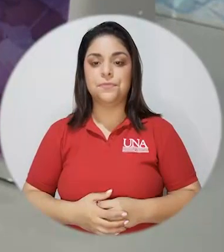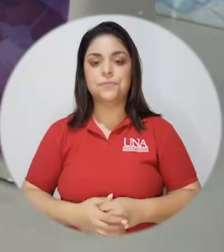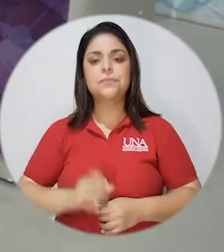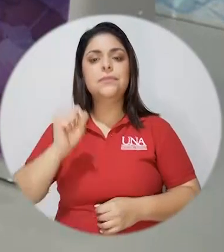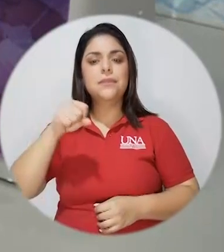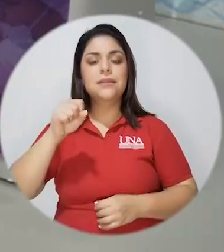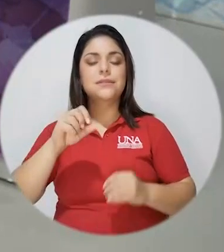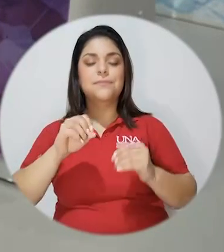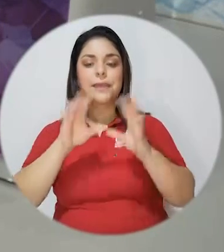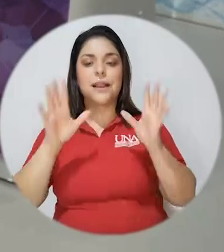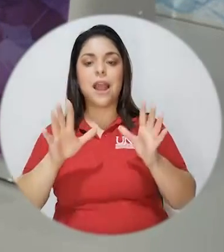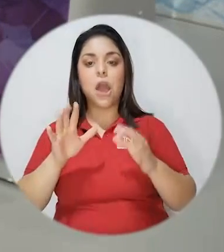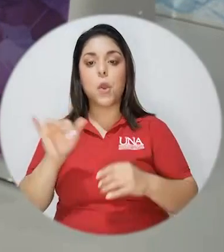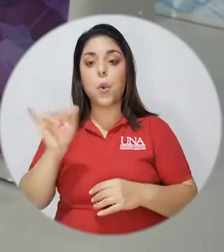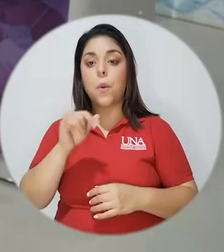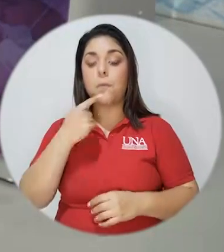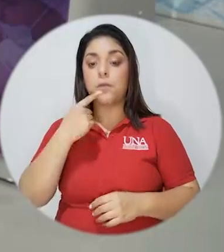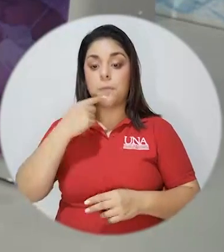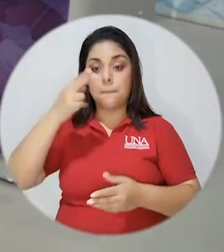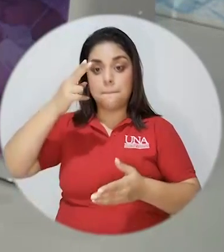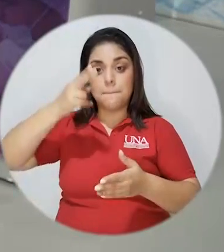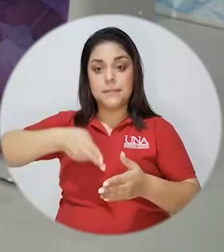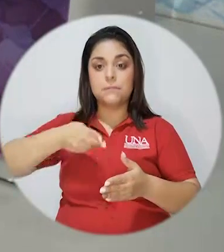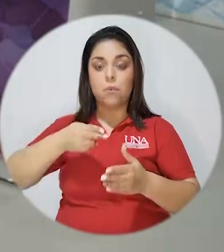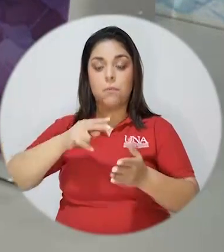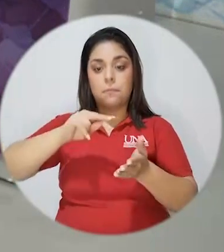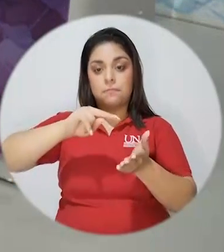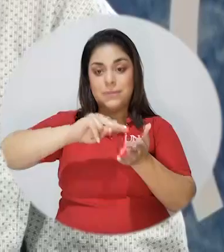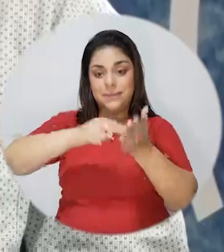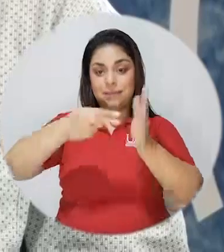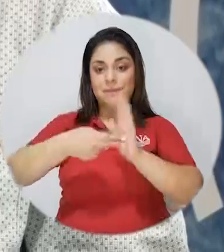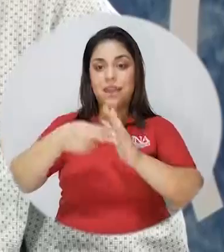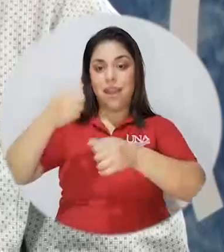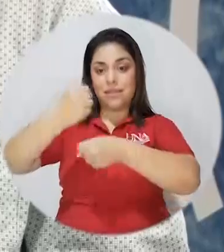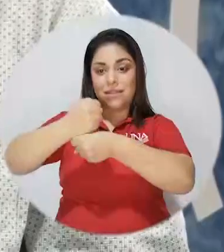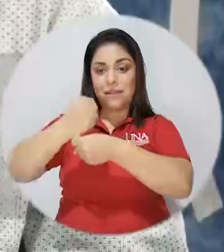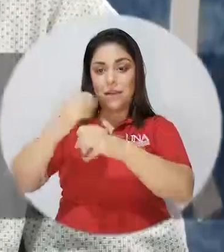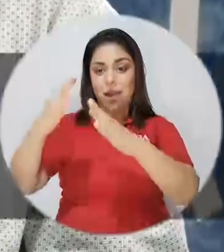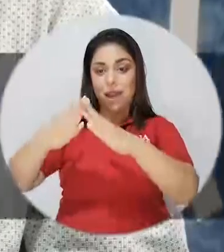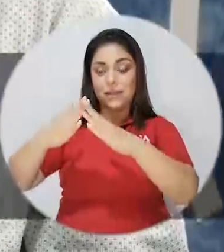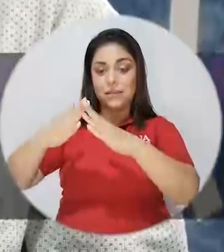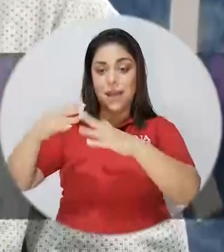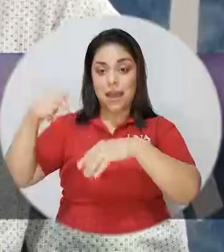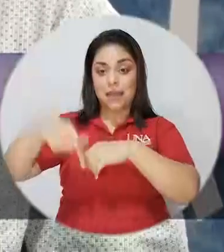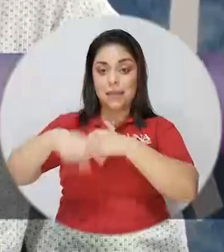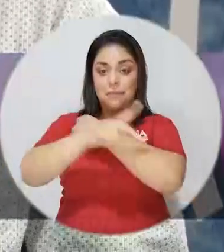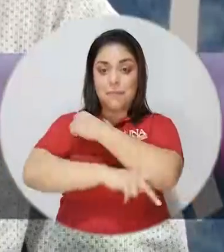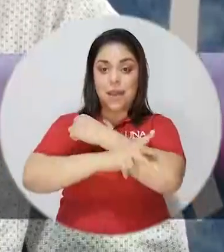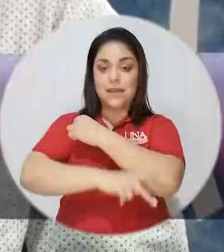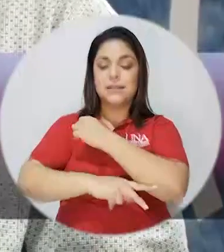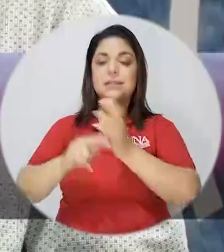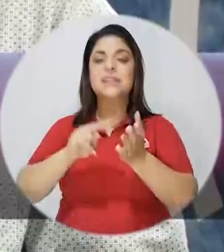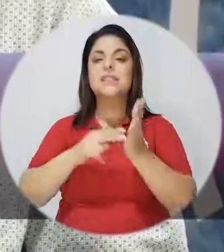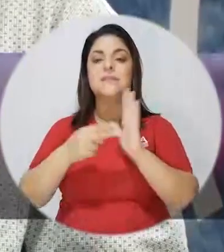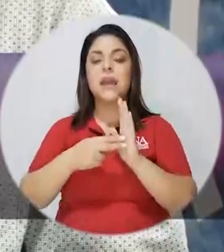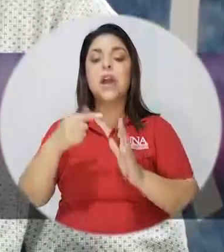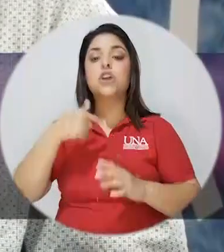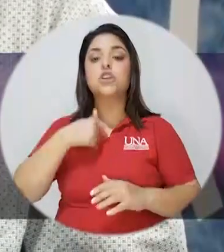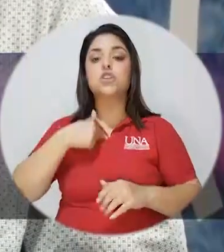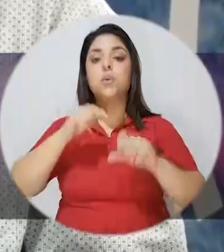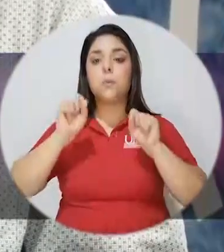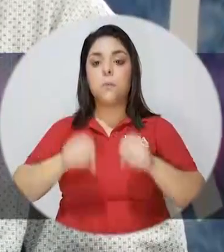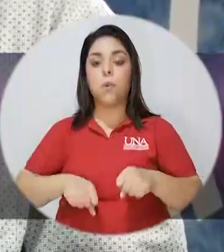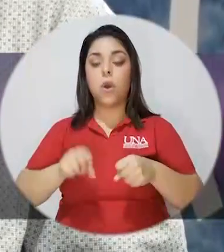lo dice el mismo concepto de teletrabajo a nivel nacional, el poder teletrabajar implica la utilización